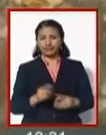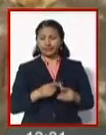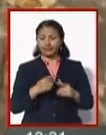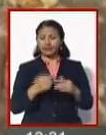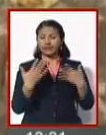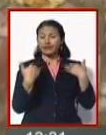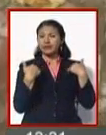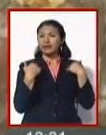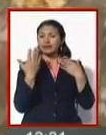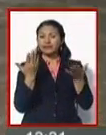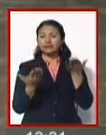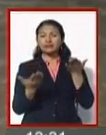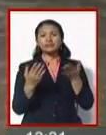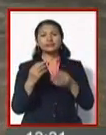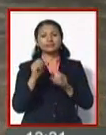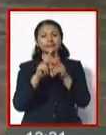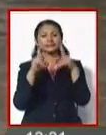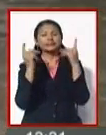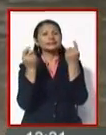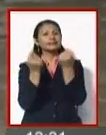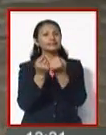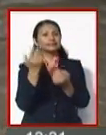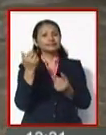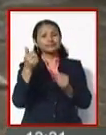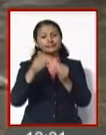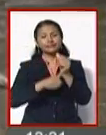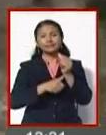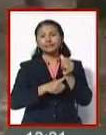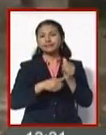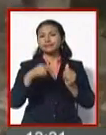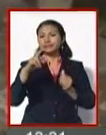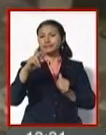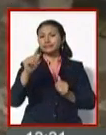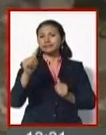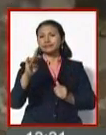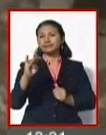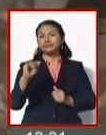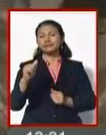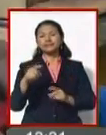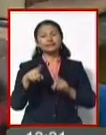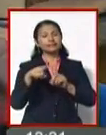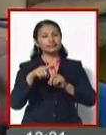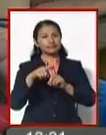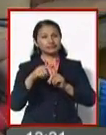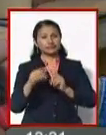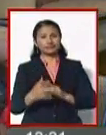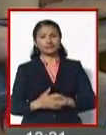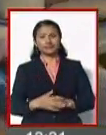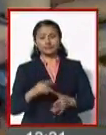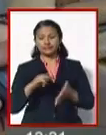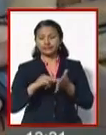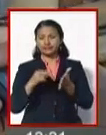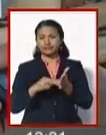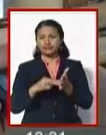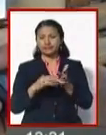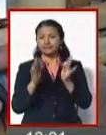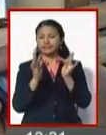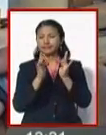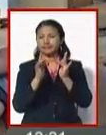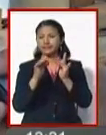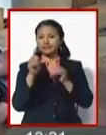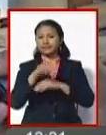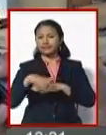Entonces nosotros manejamos un promedio a nivel departamental que por cada caso de rabia en perro positivo, estamos hablando, los